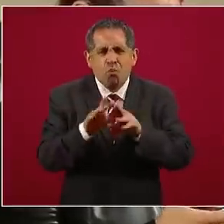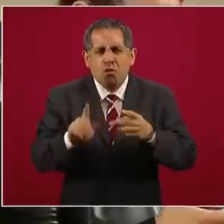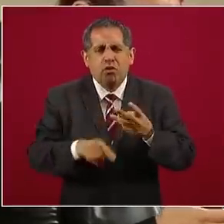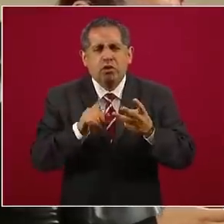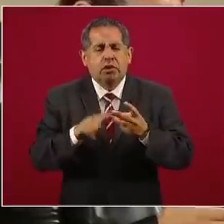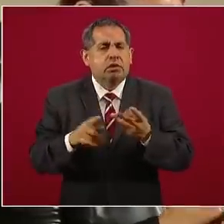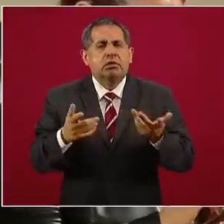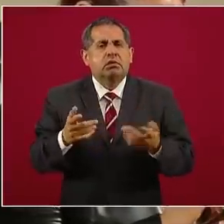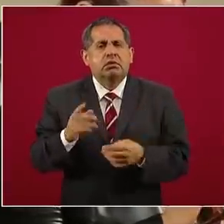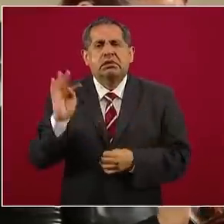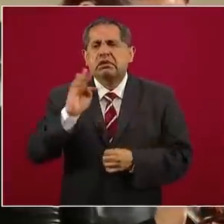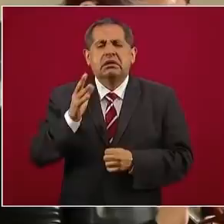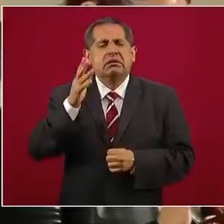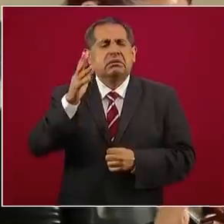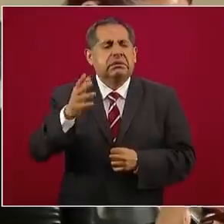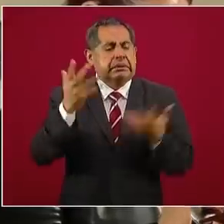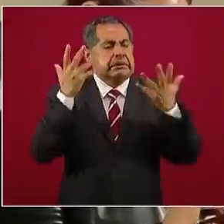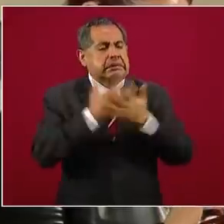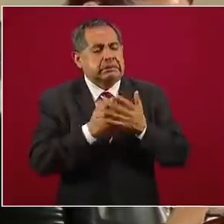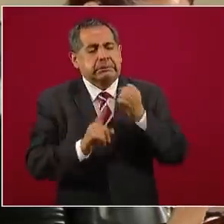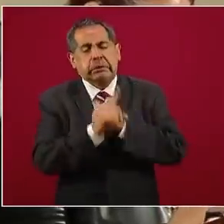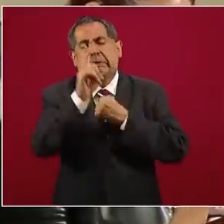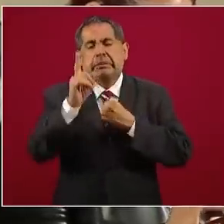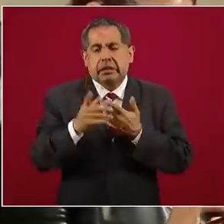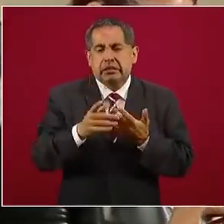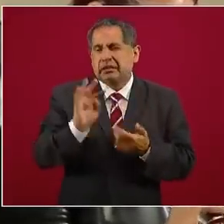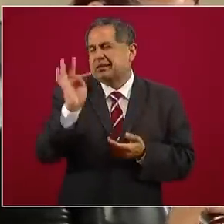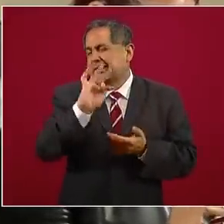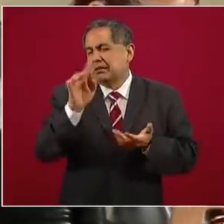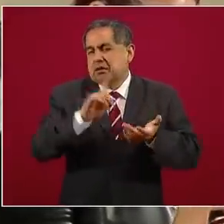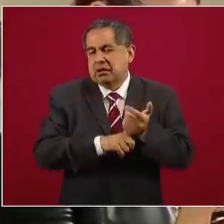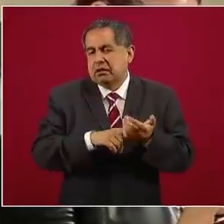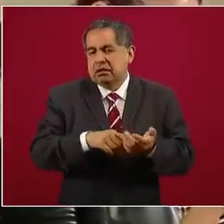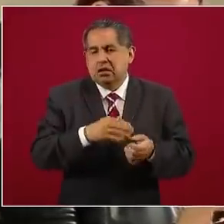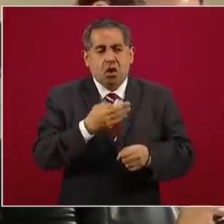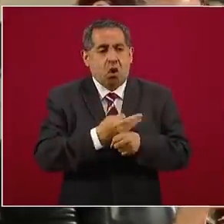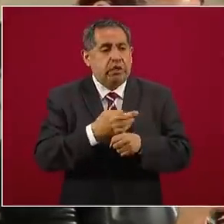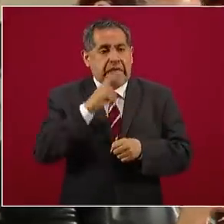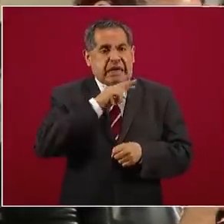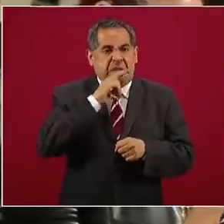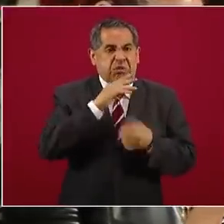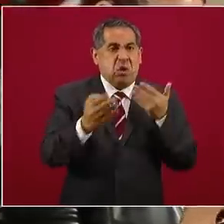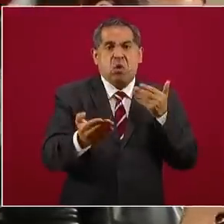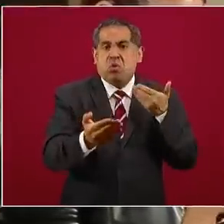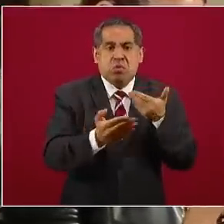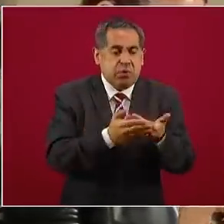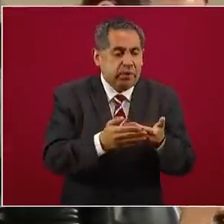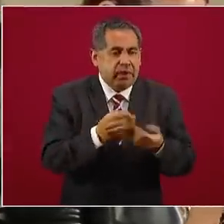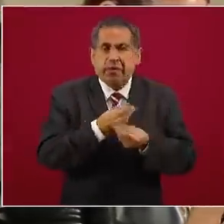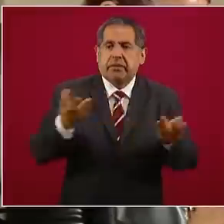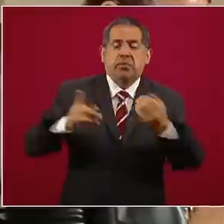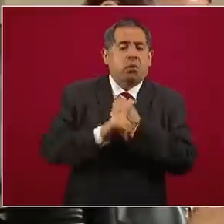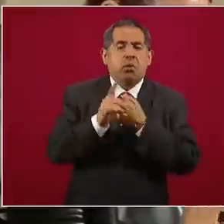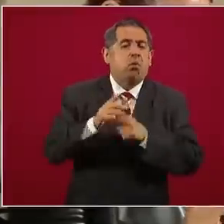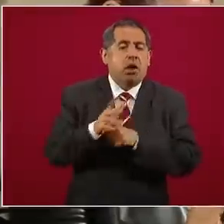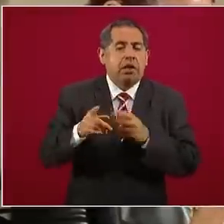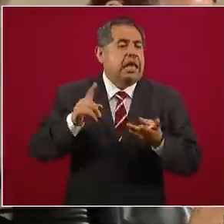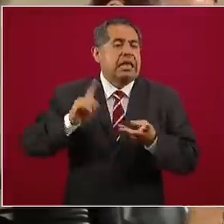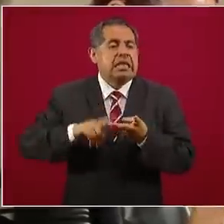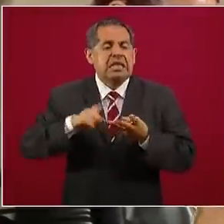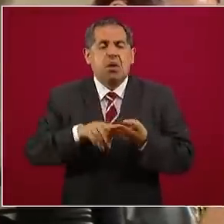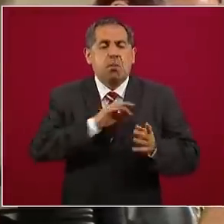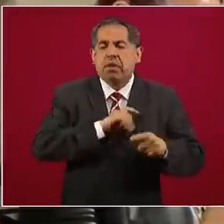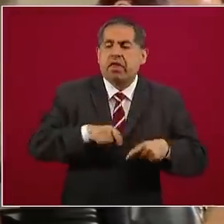problemas se podrían encontrar en el camino, quizá por ser una vacuna que se está haciendo en tiempo récord? ¿Quiénes serán las primeras personas en tener acceso